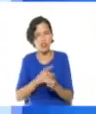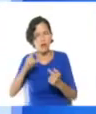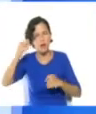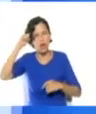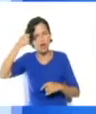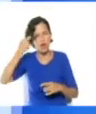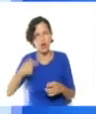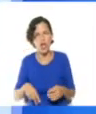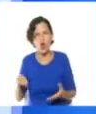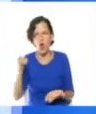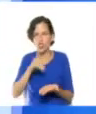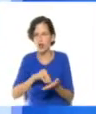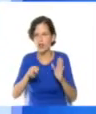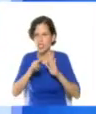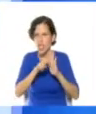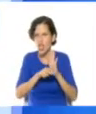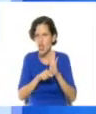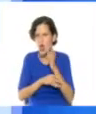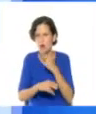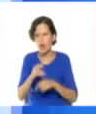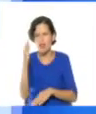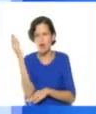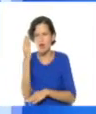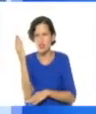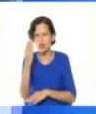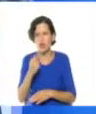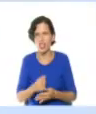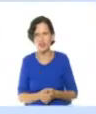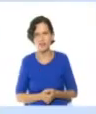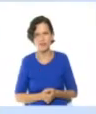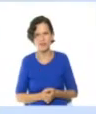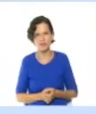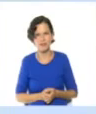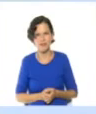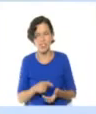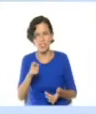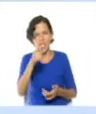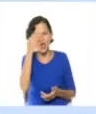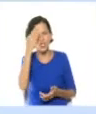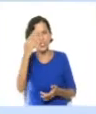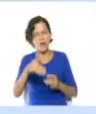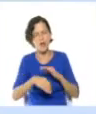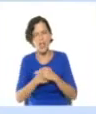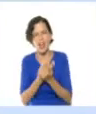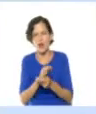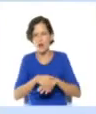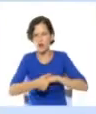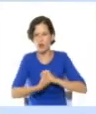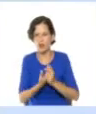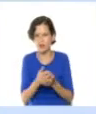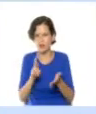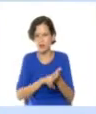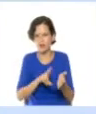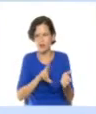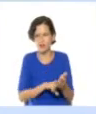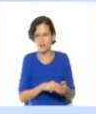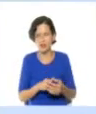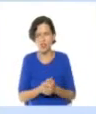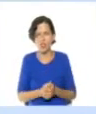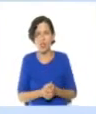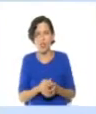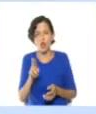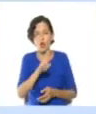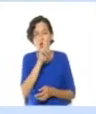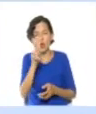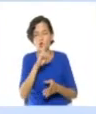recordar nuevamente esas medidas de bioseguridad. Ya lo saben, el lavado frecuentemente de nuestras manos con agua y